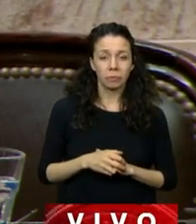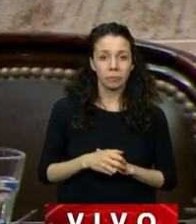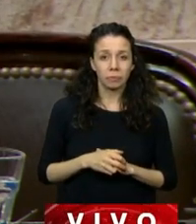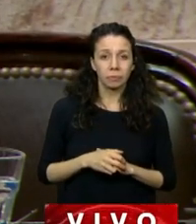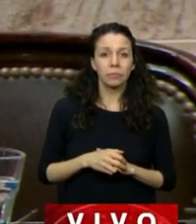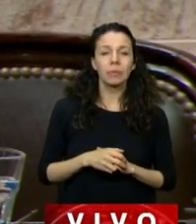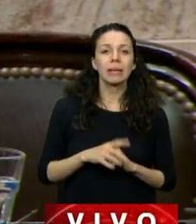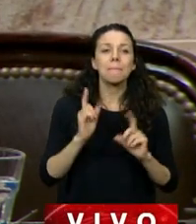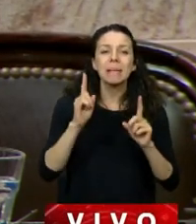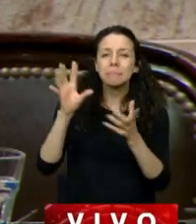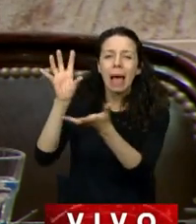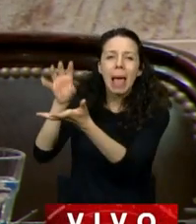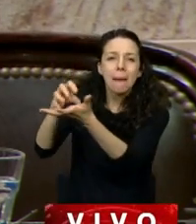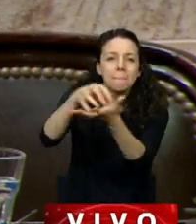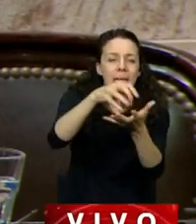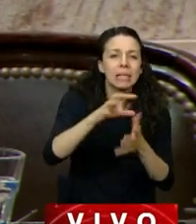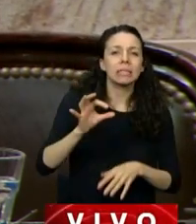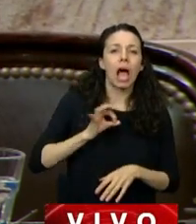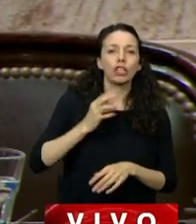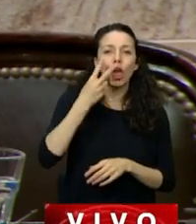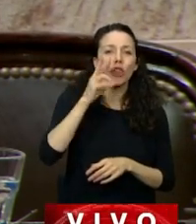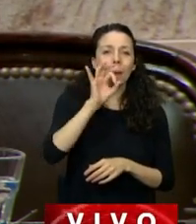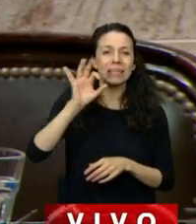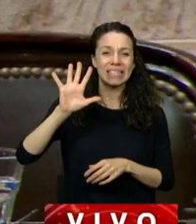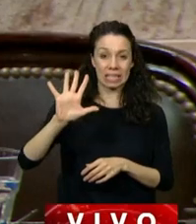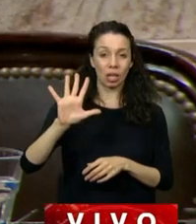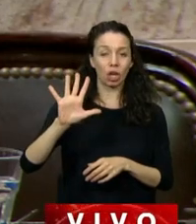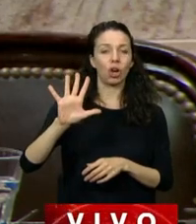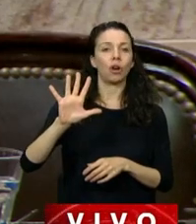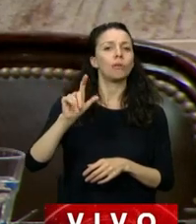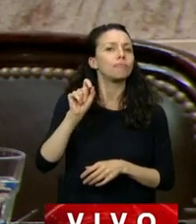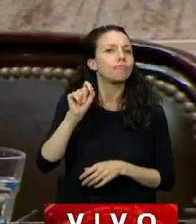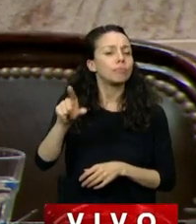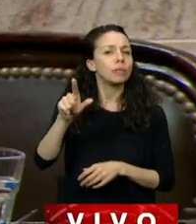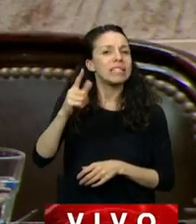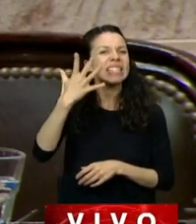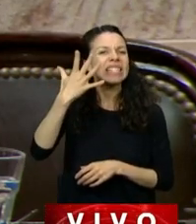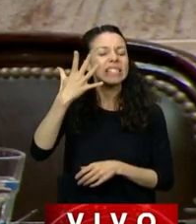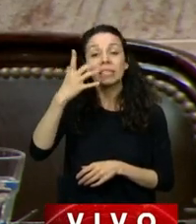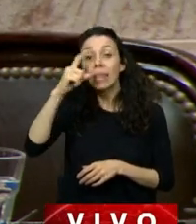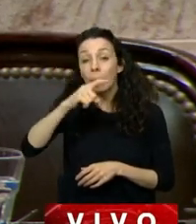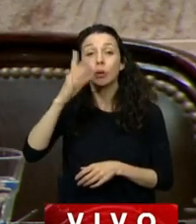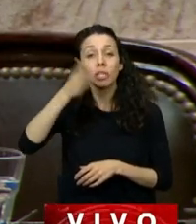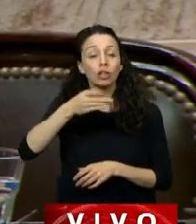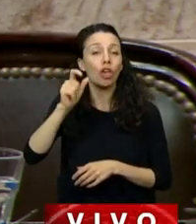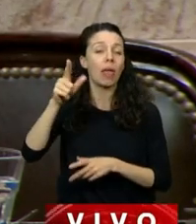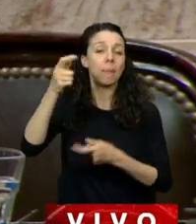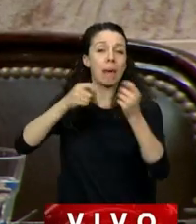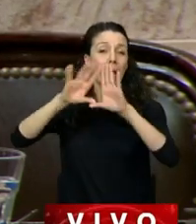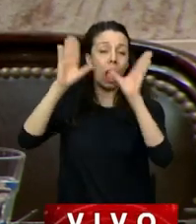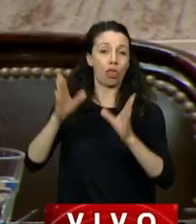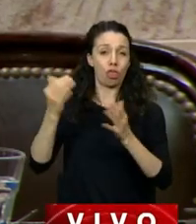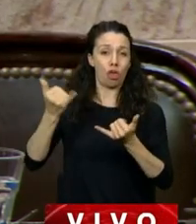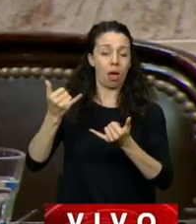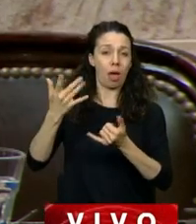esas empresas en el año 2005 tenían el 7% del mercado hoy tienen